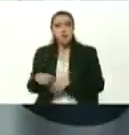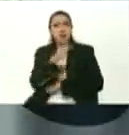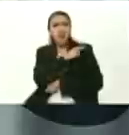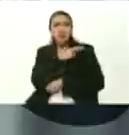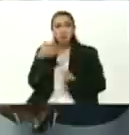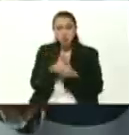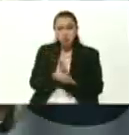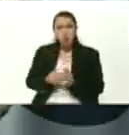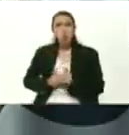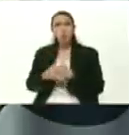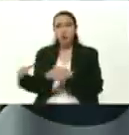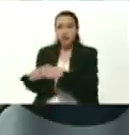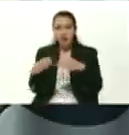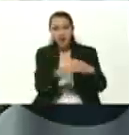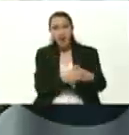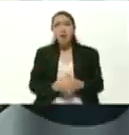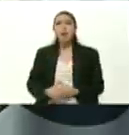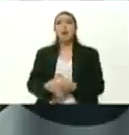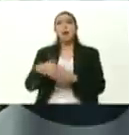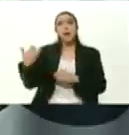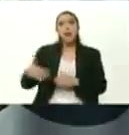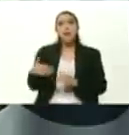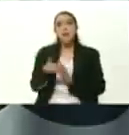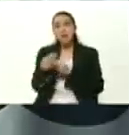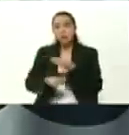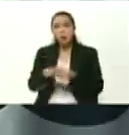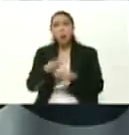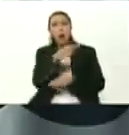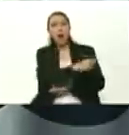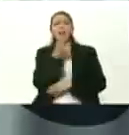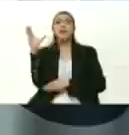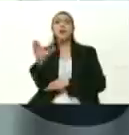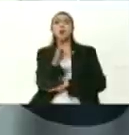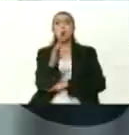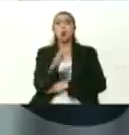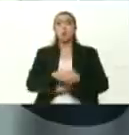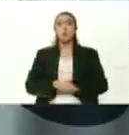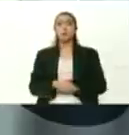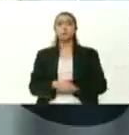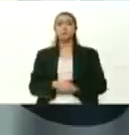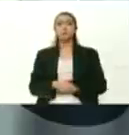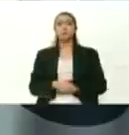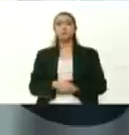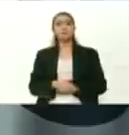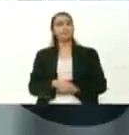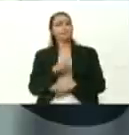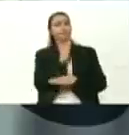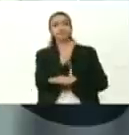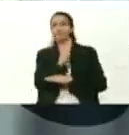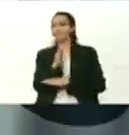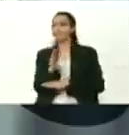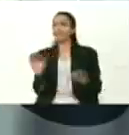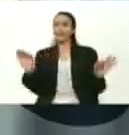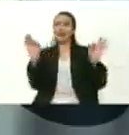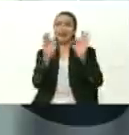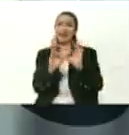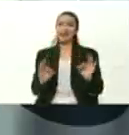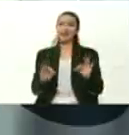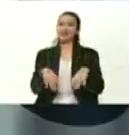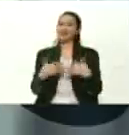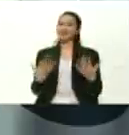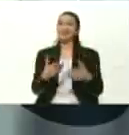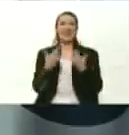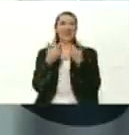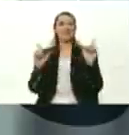izquierda de la peor manera de como ha ocurrido en Colombia, tampoco fueron sancionados. La impunidad